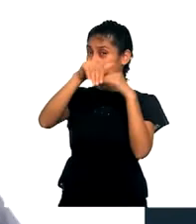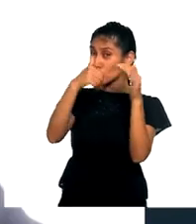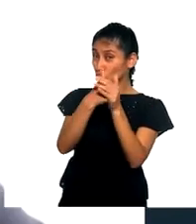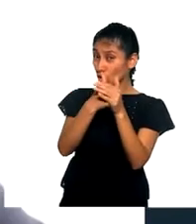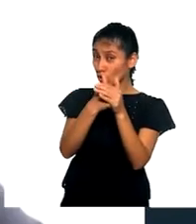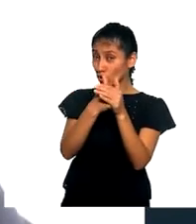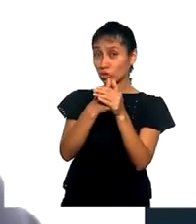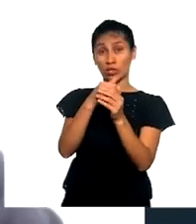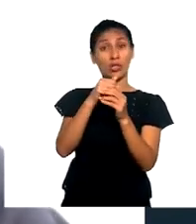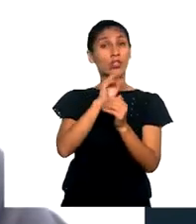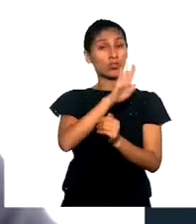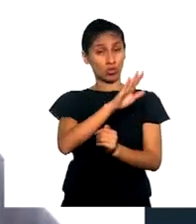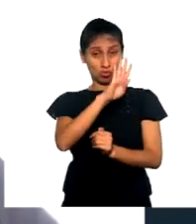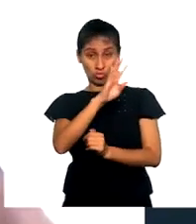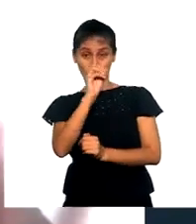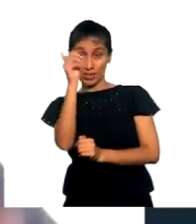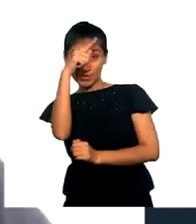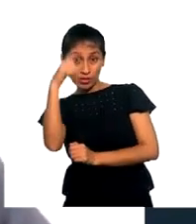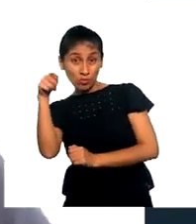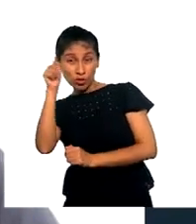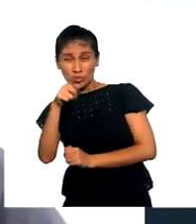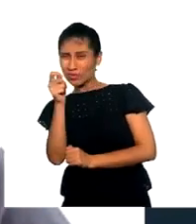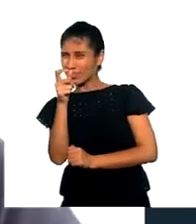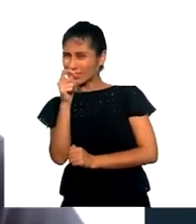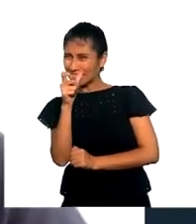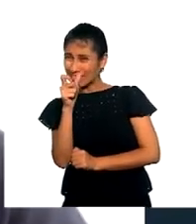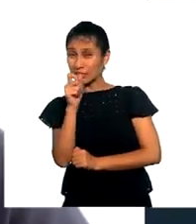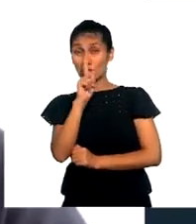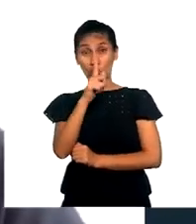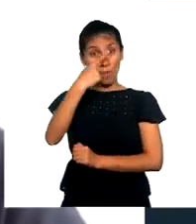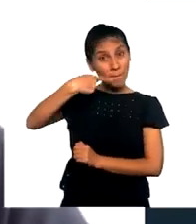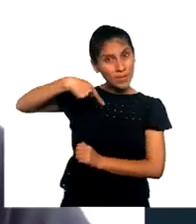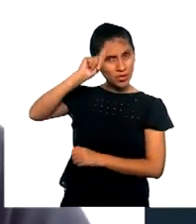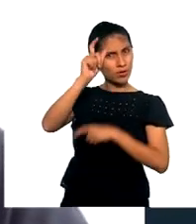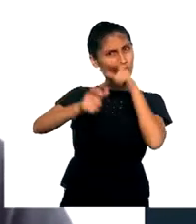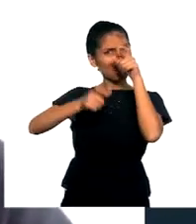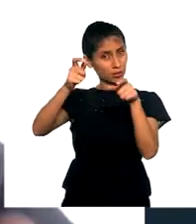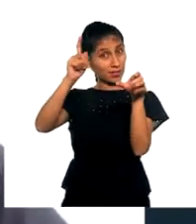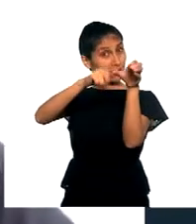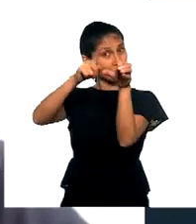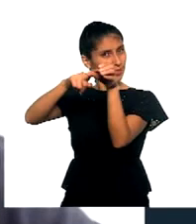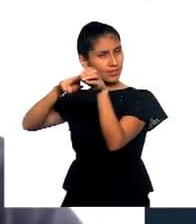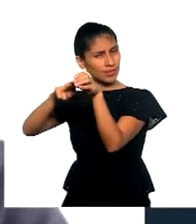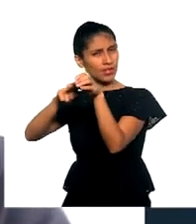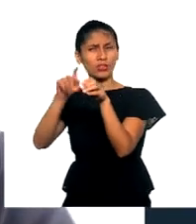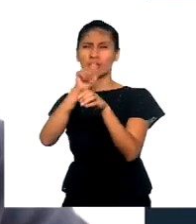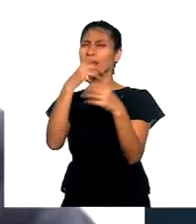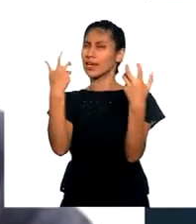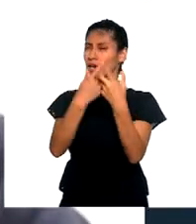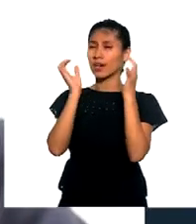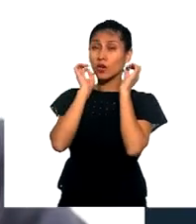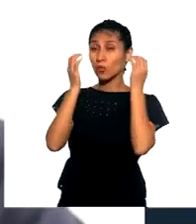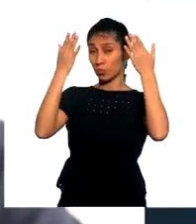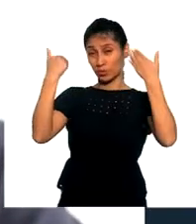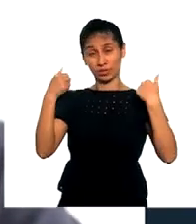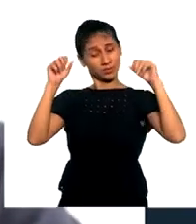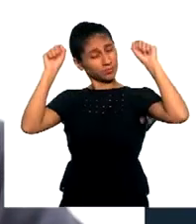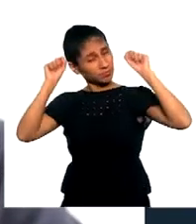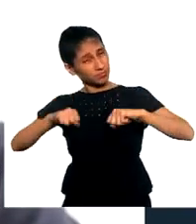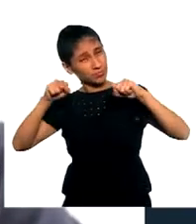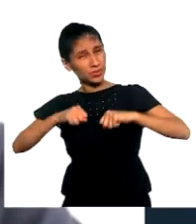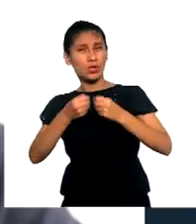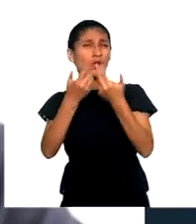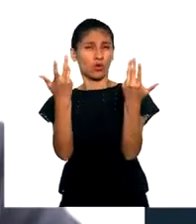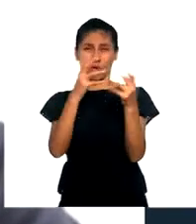40% ya casi un millón no son mujeres y se me parece que es un ejemplo muy concreto no del poder